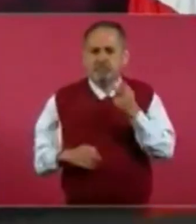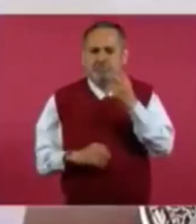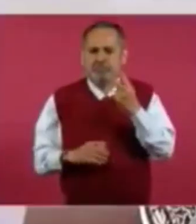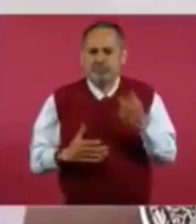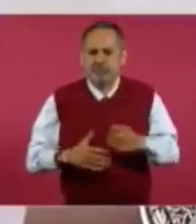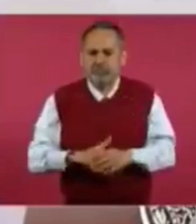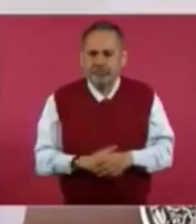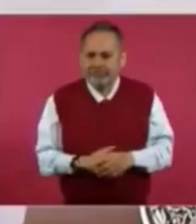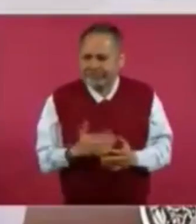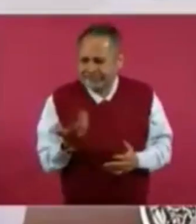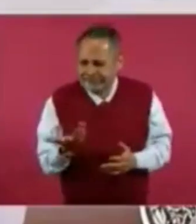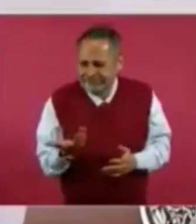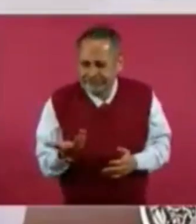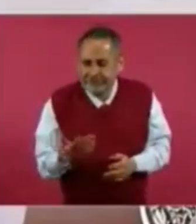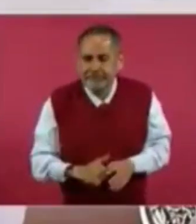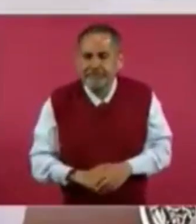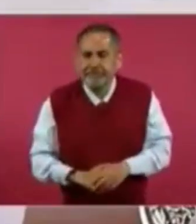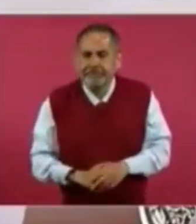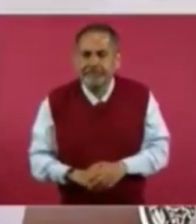O sea,